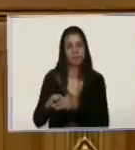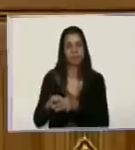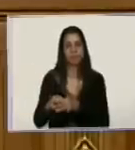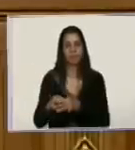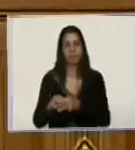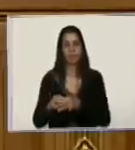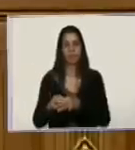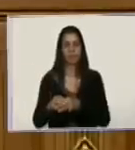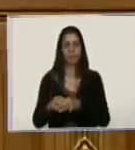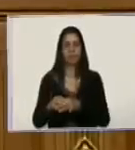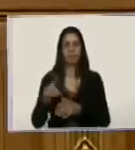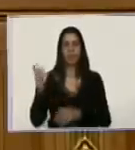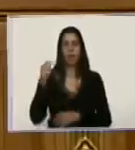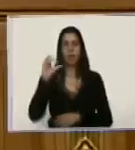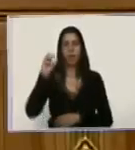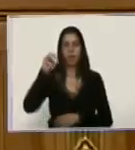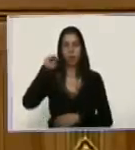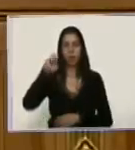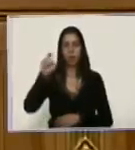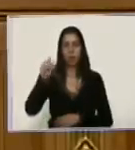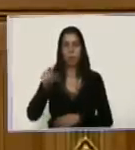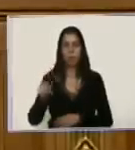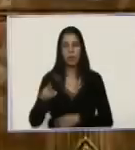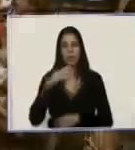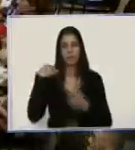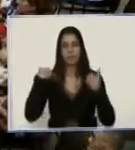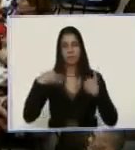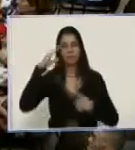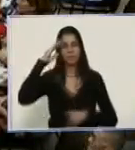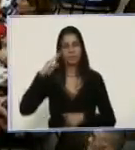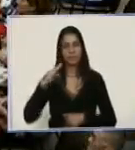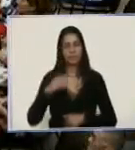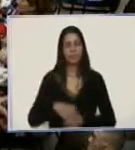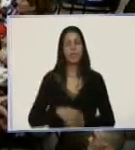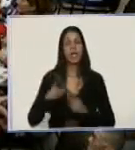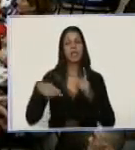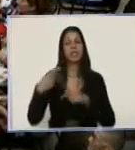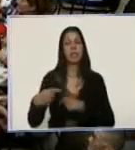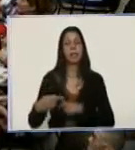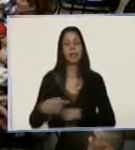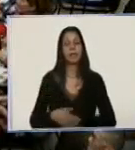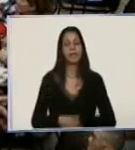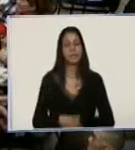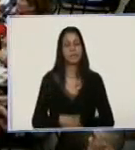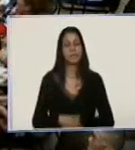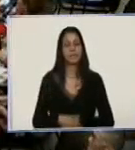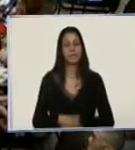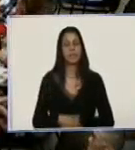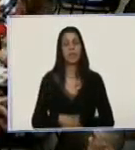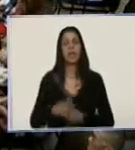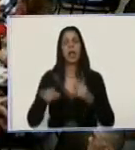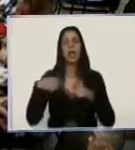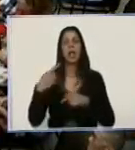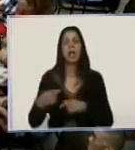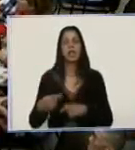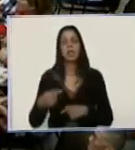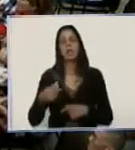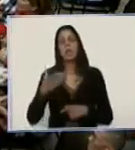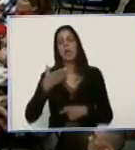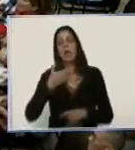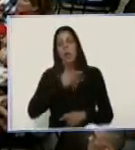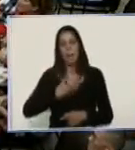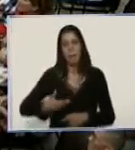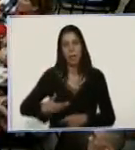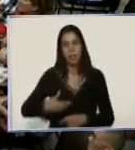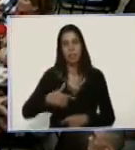al general Gómez, pues. Claro, después vendría, después llegaríamos a Medina Angarita,